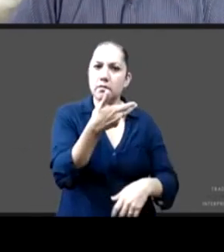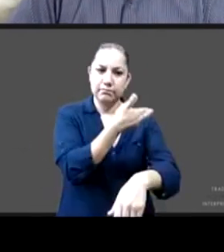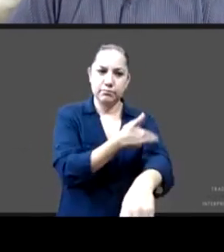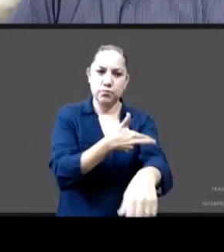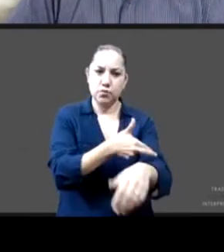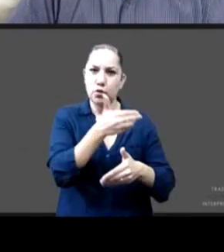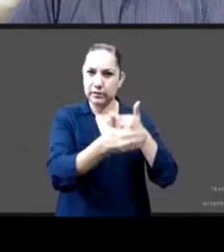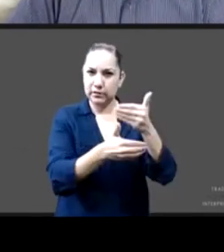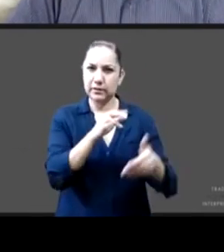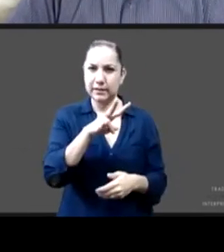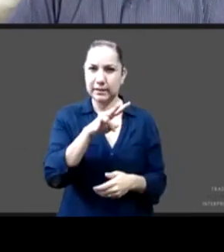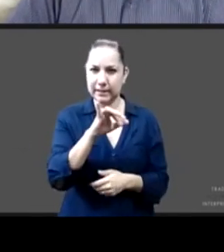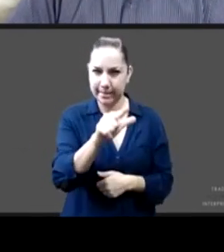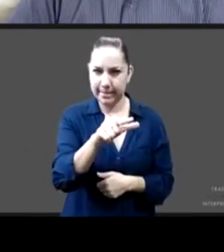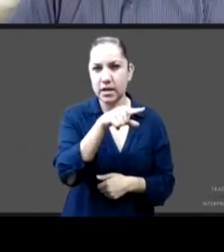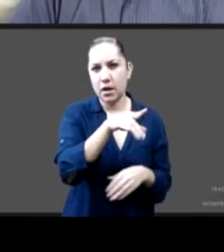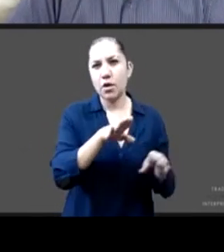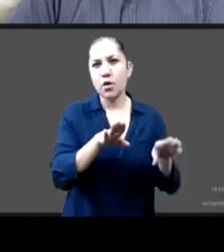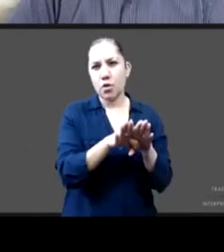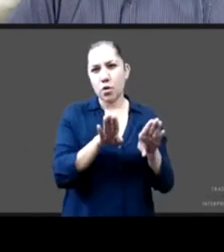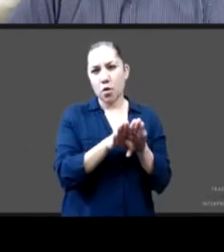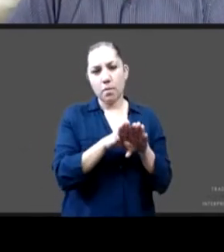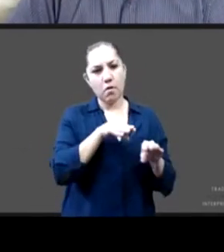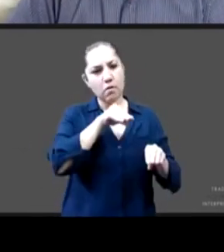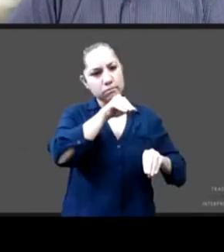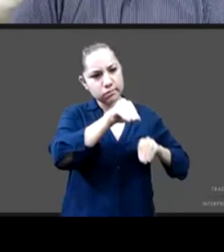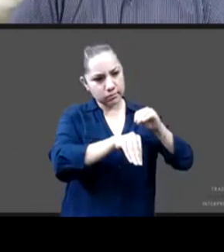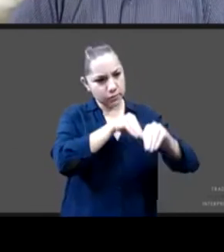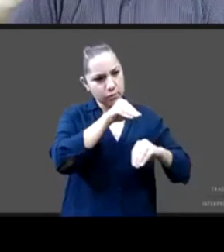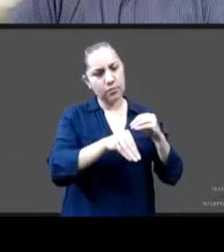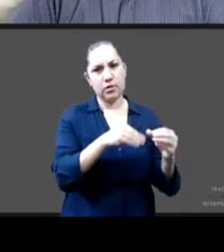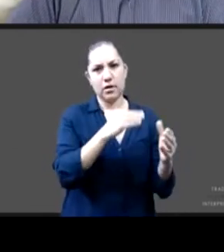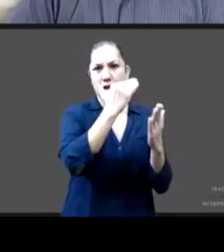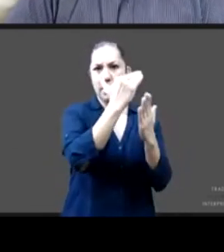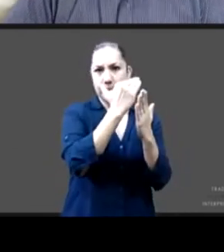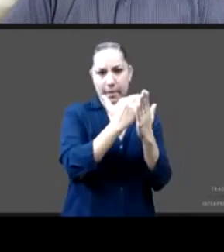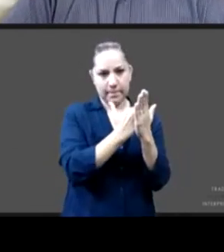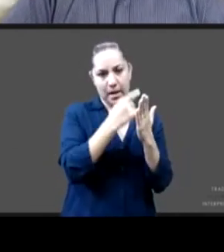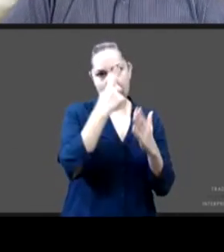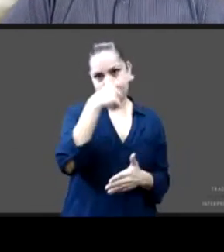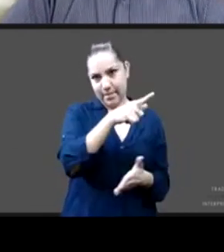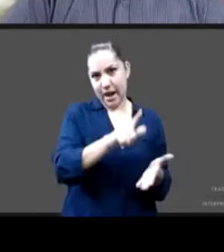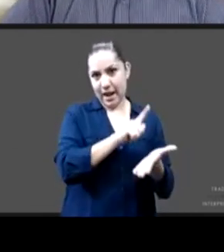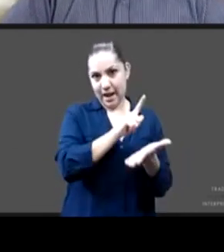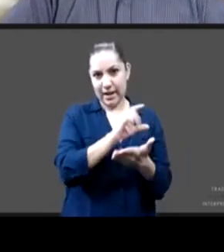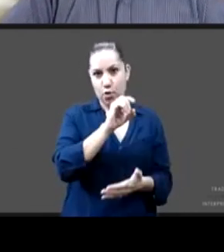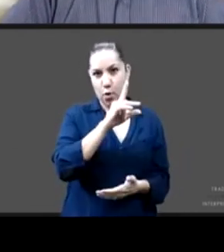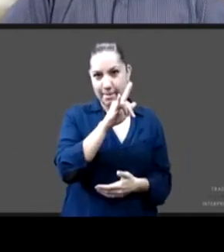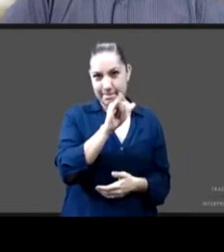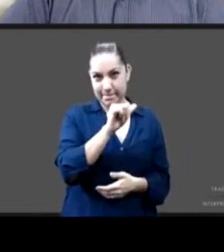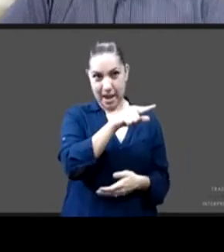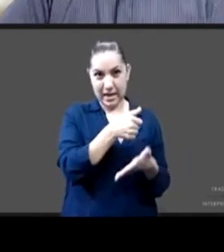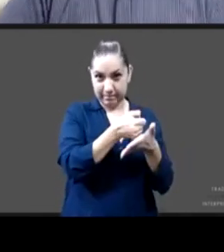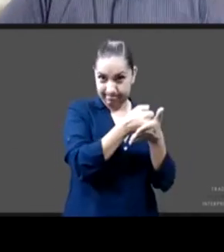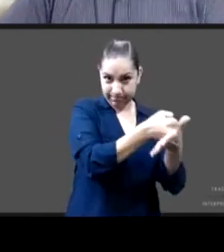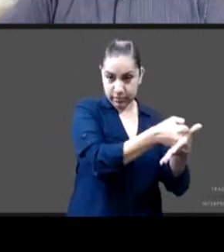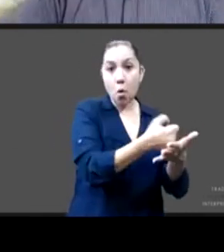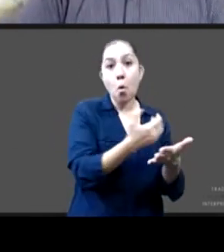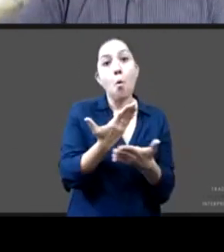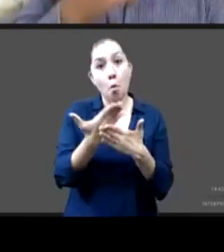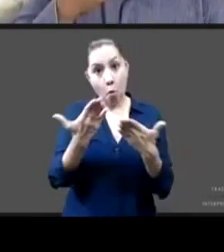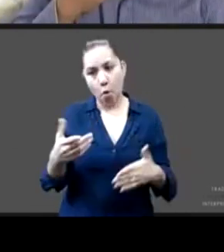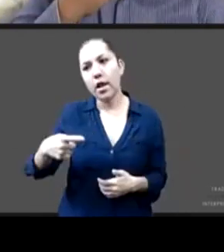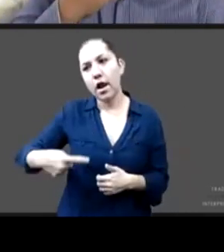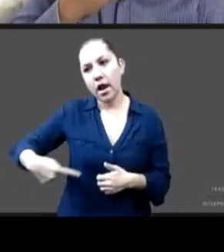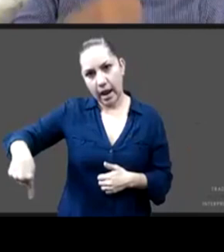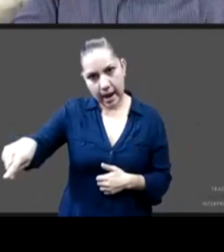para impulsar que, igual que la ley Olimpia, ahora sea regulado de una manera muy